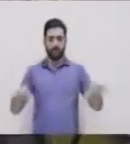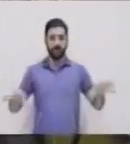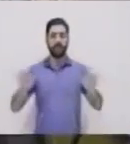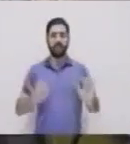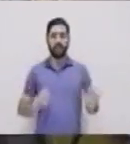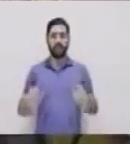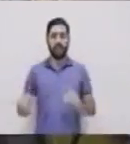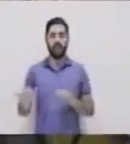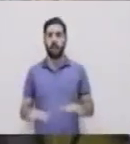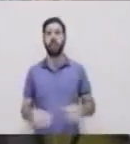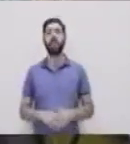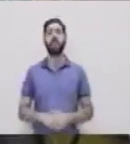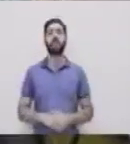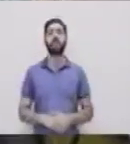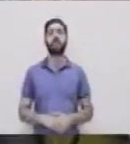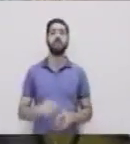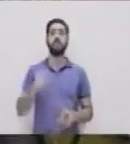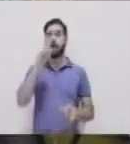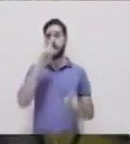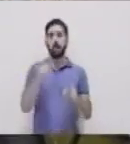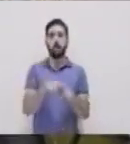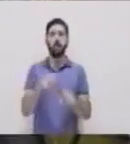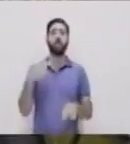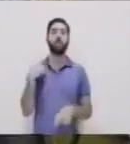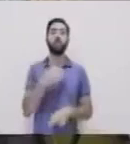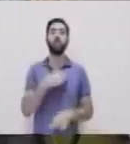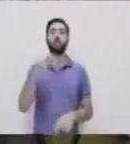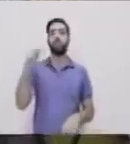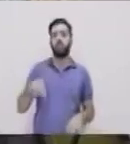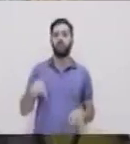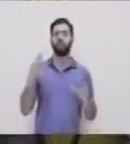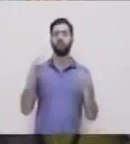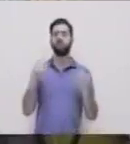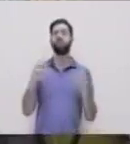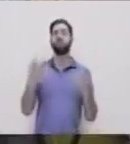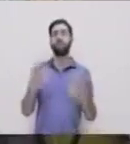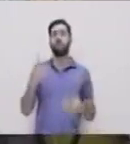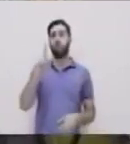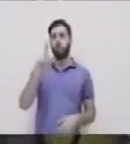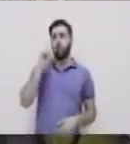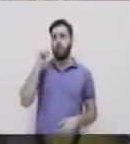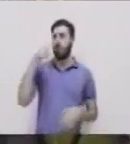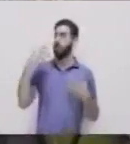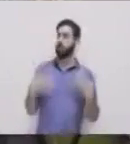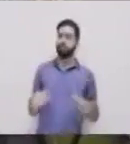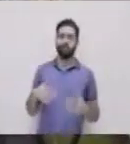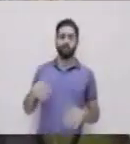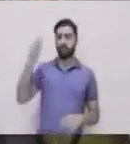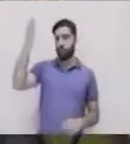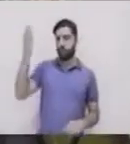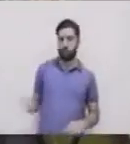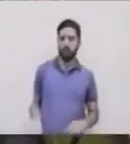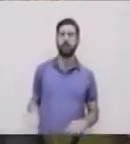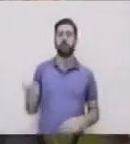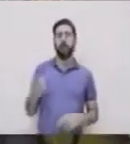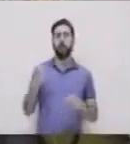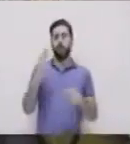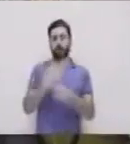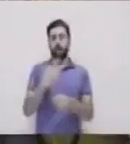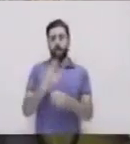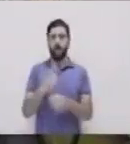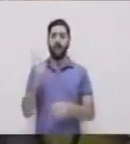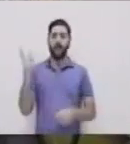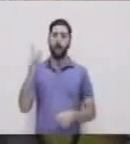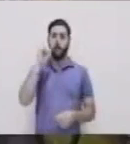teclado. También hoy platicamos acerca de un gran personaje de Guatemala, el señor